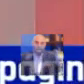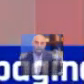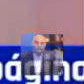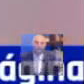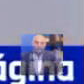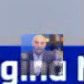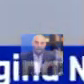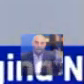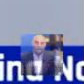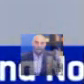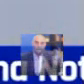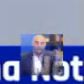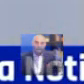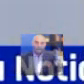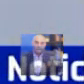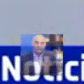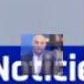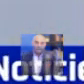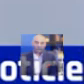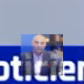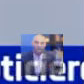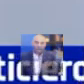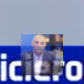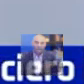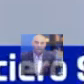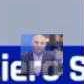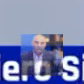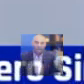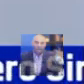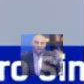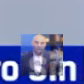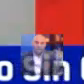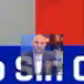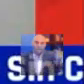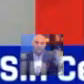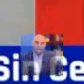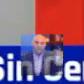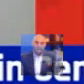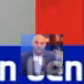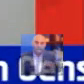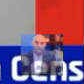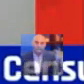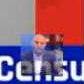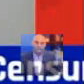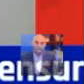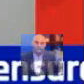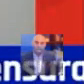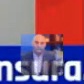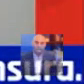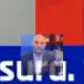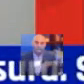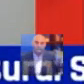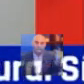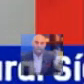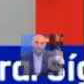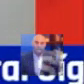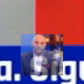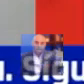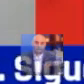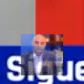Yo aquí no tengo más que una sonrisa ante todas estas cosas que dejan pasmados